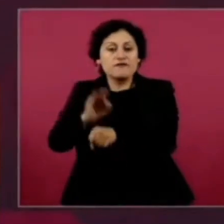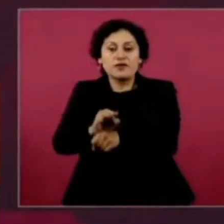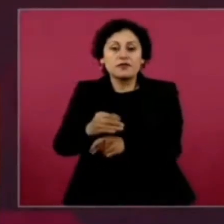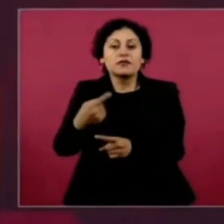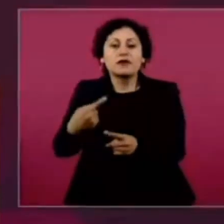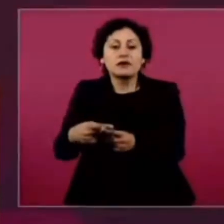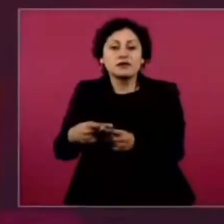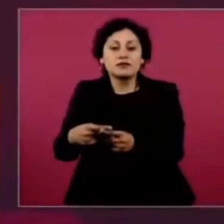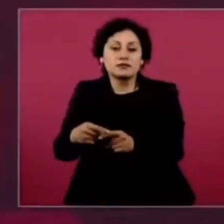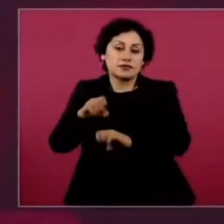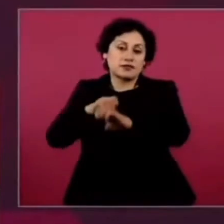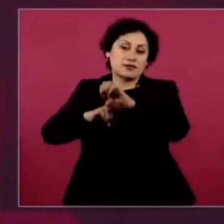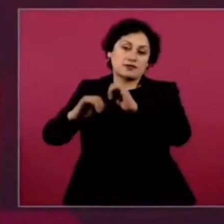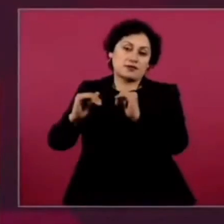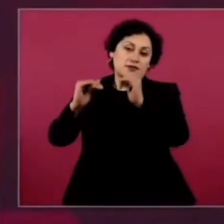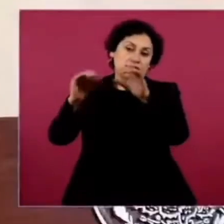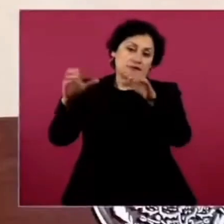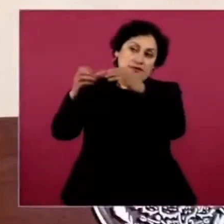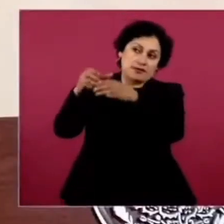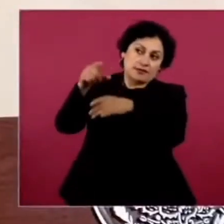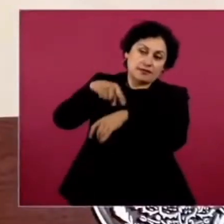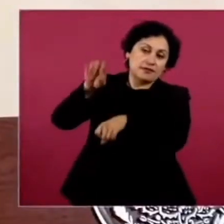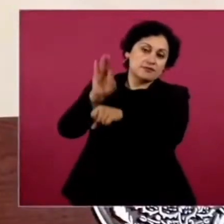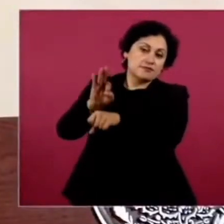A los de arriba.